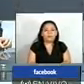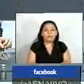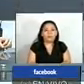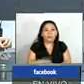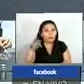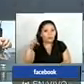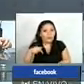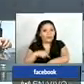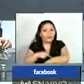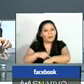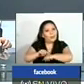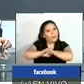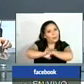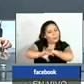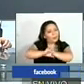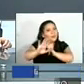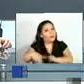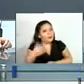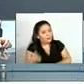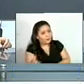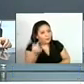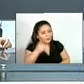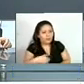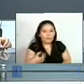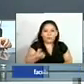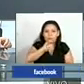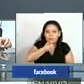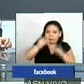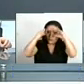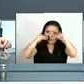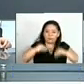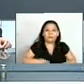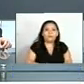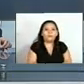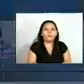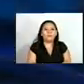Momento de que vayamos a comerciales, pero ya regresamos con más noticias aquí en Noticiero Hechos.